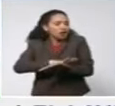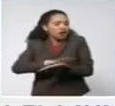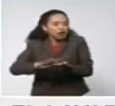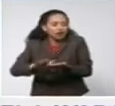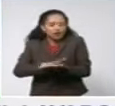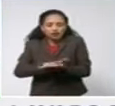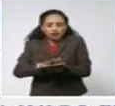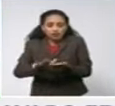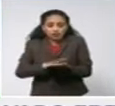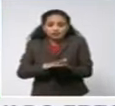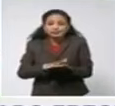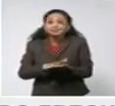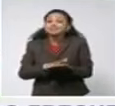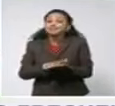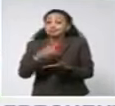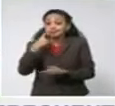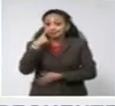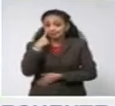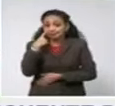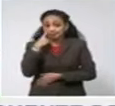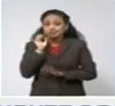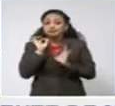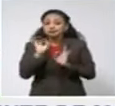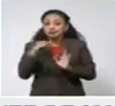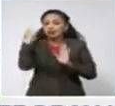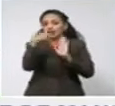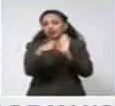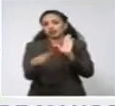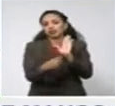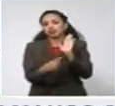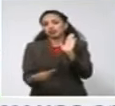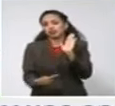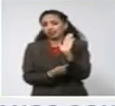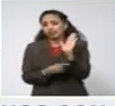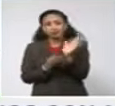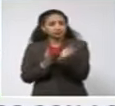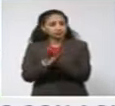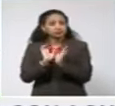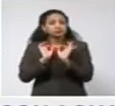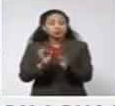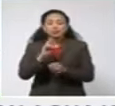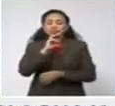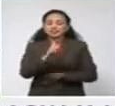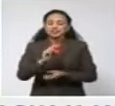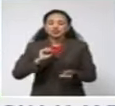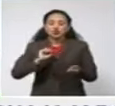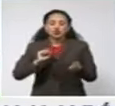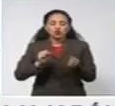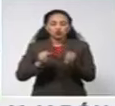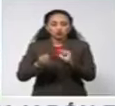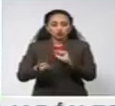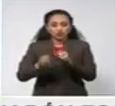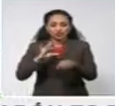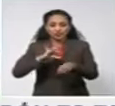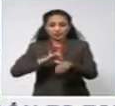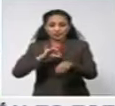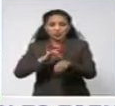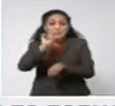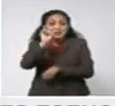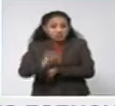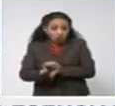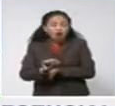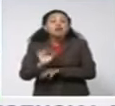cómo se refuerzan las características que hacen difícil el control de esta enfermedad, de que están asintomáticos y